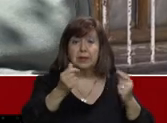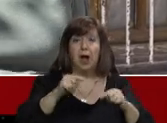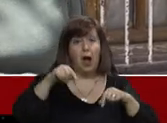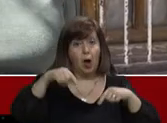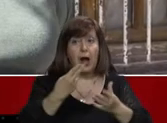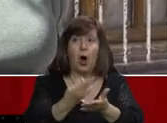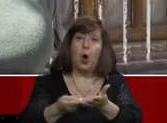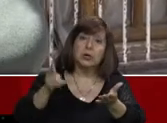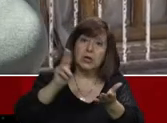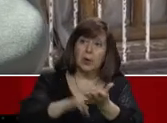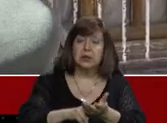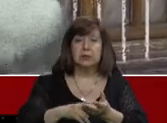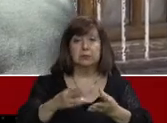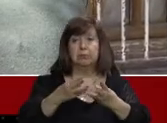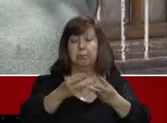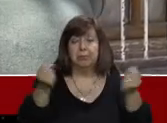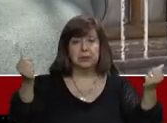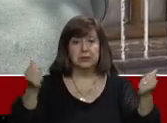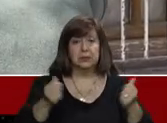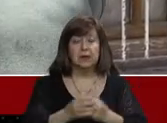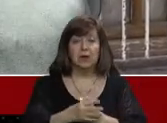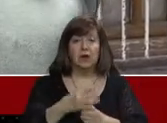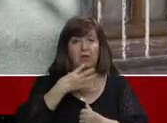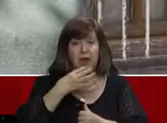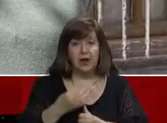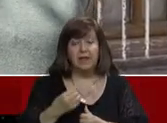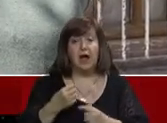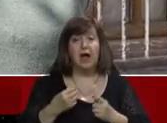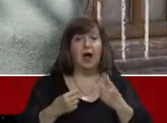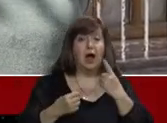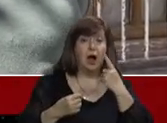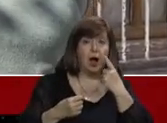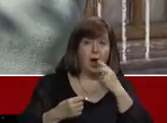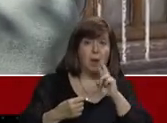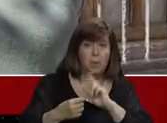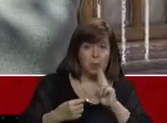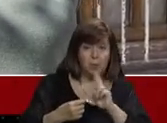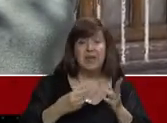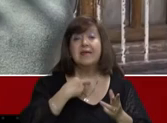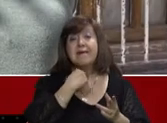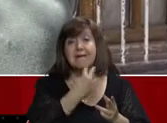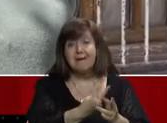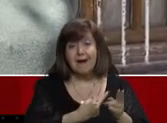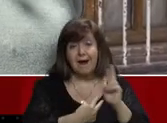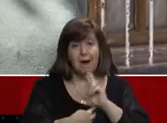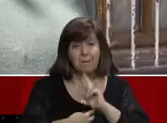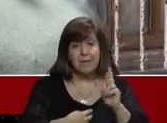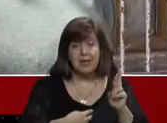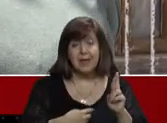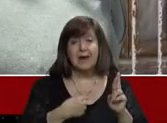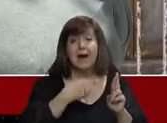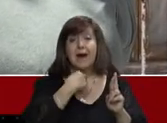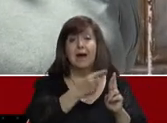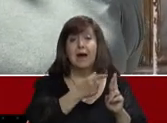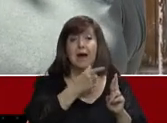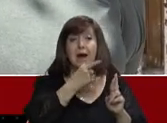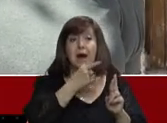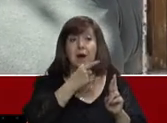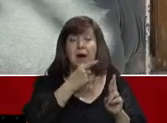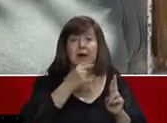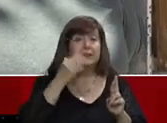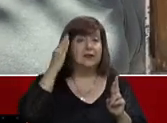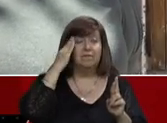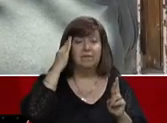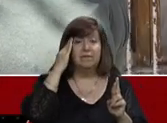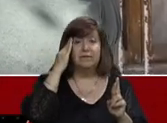realmente tanto él como ella ella prácticamente tiene una enfermedad está